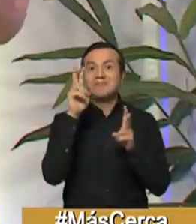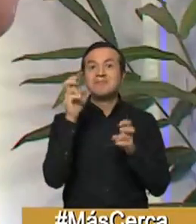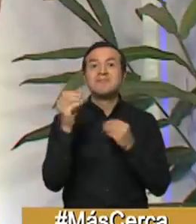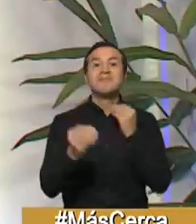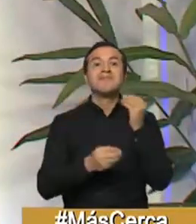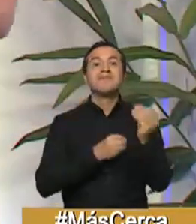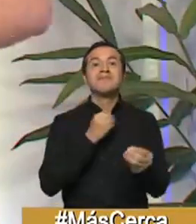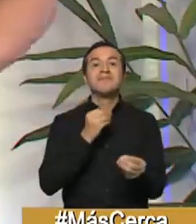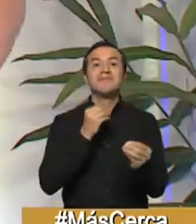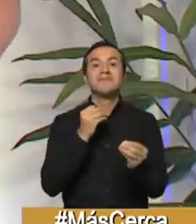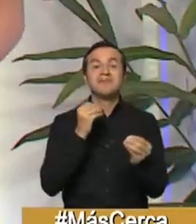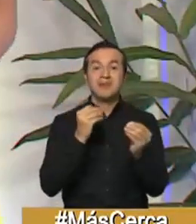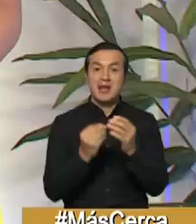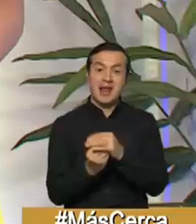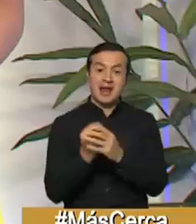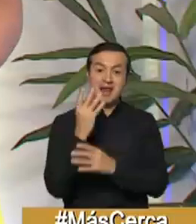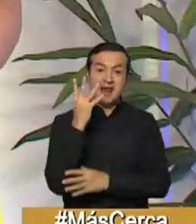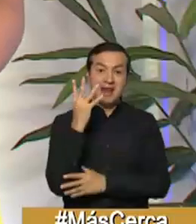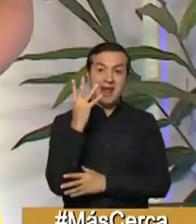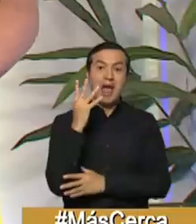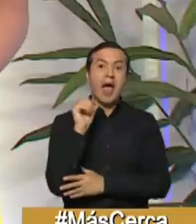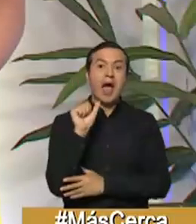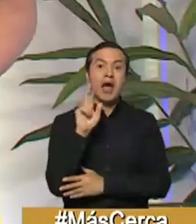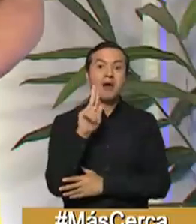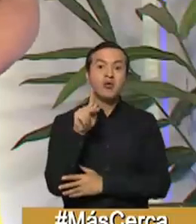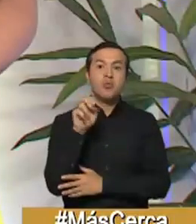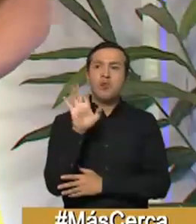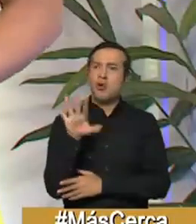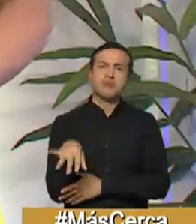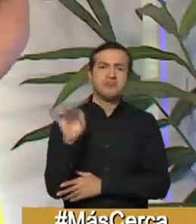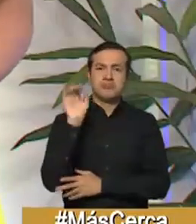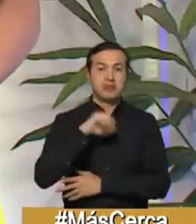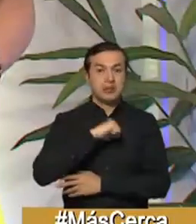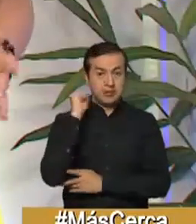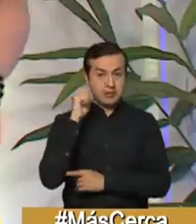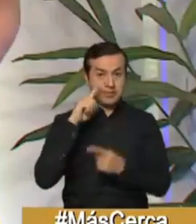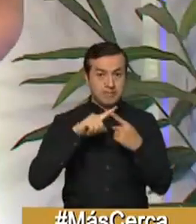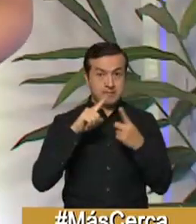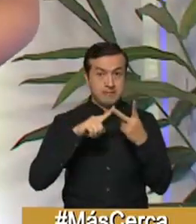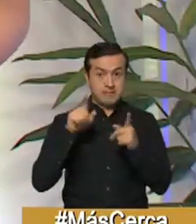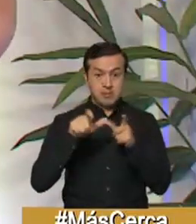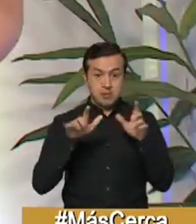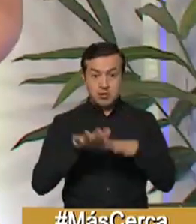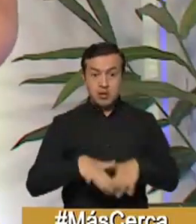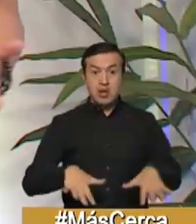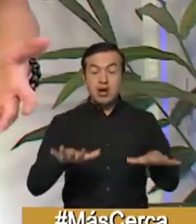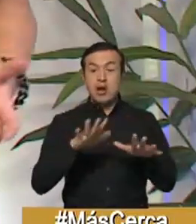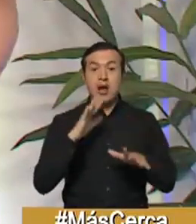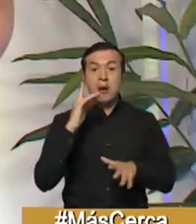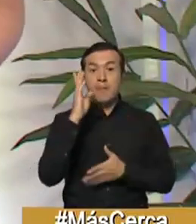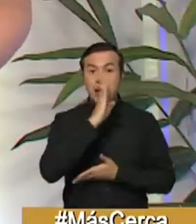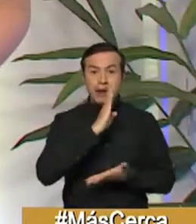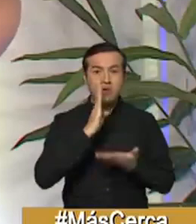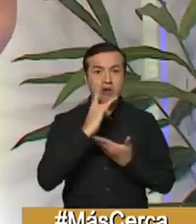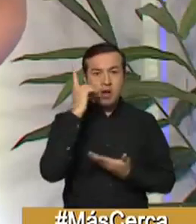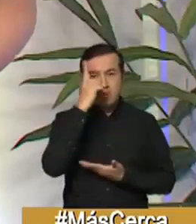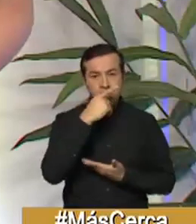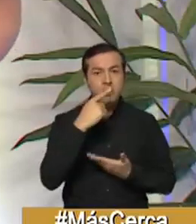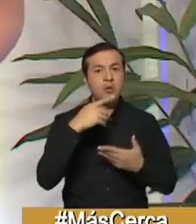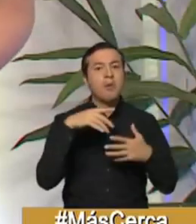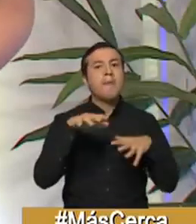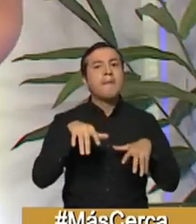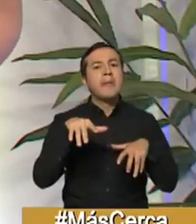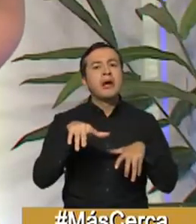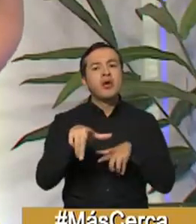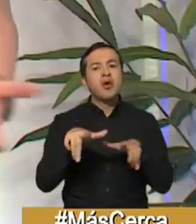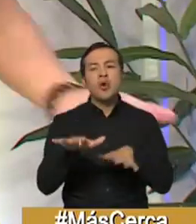El Rey Arupo 2019. Además, hablaremos con los vecinos de Carapungo, quienes realizaron un proyecto para proteger a los perros abandonados